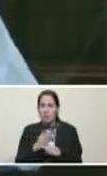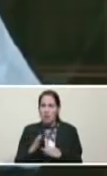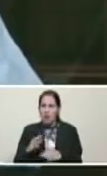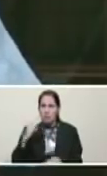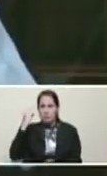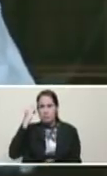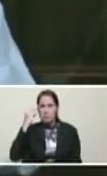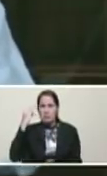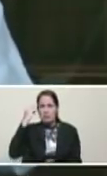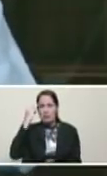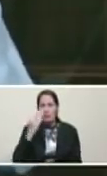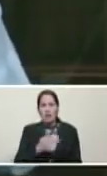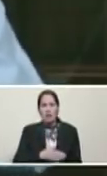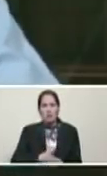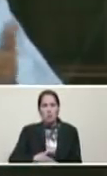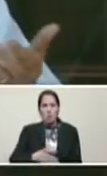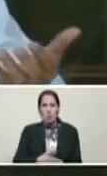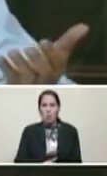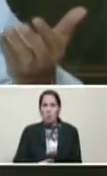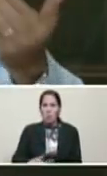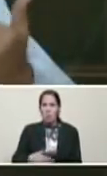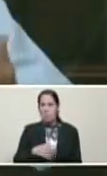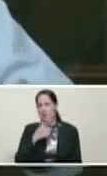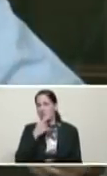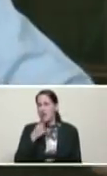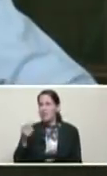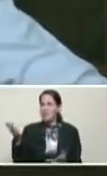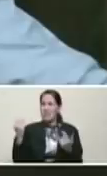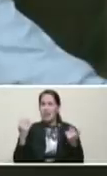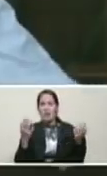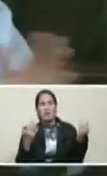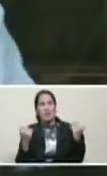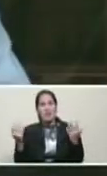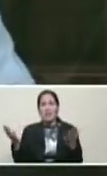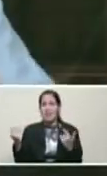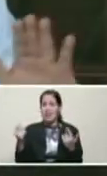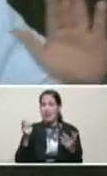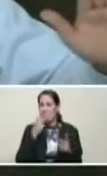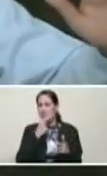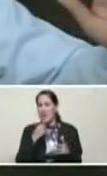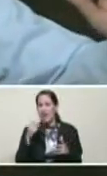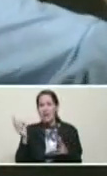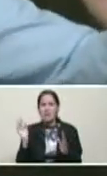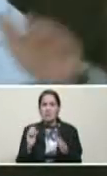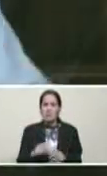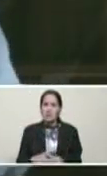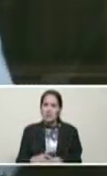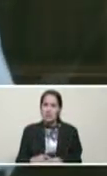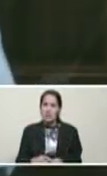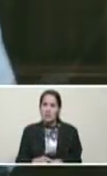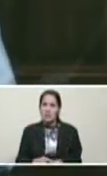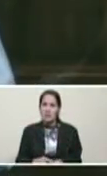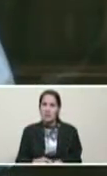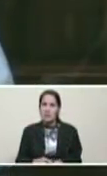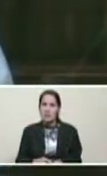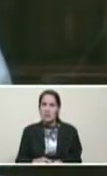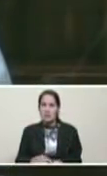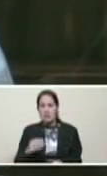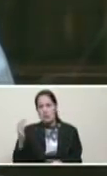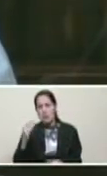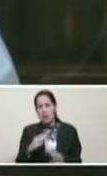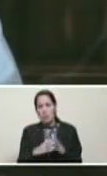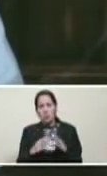zona de confort donde es más fácil traer todo importado ah qué chévere facilito chévere pues traemos todo